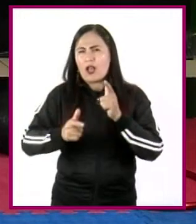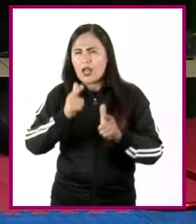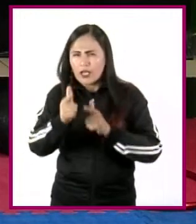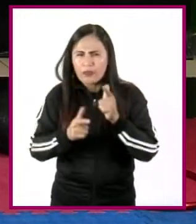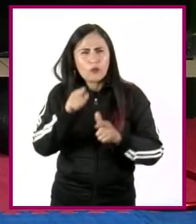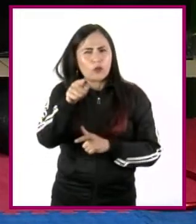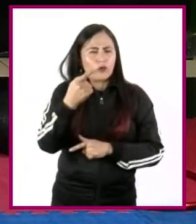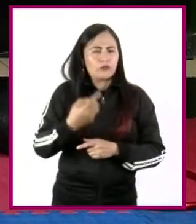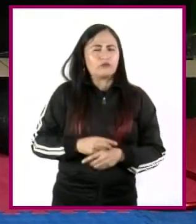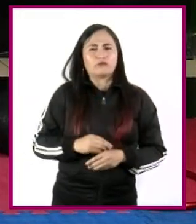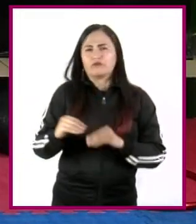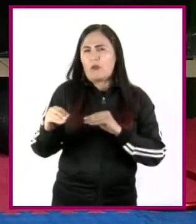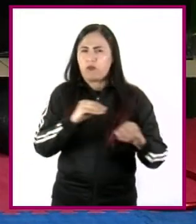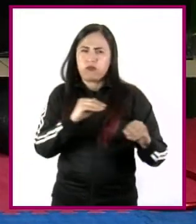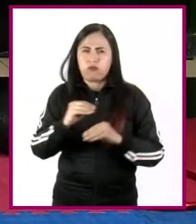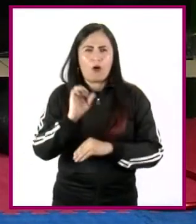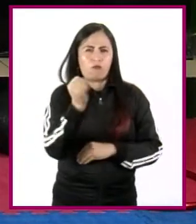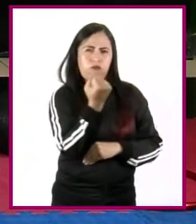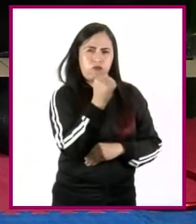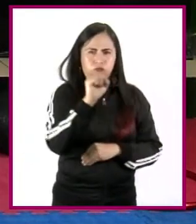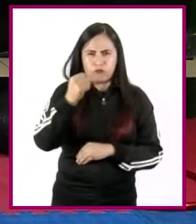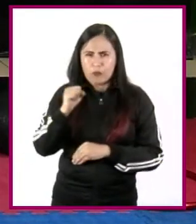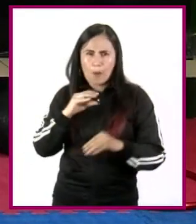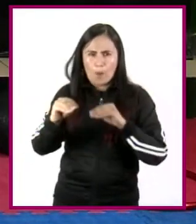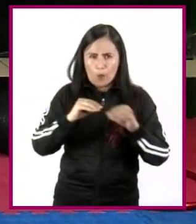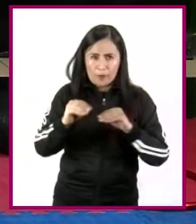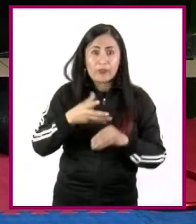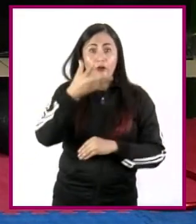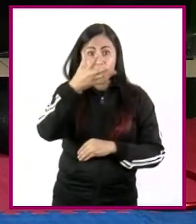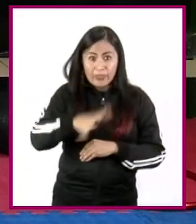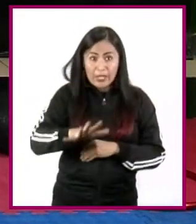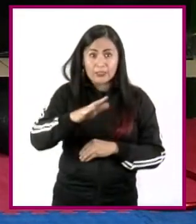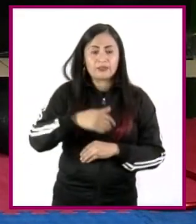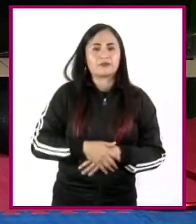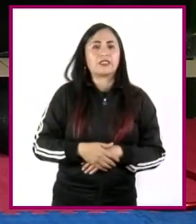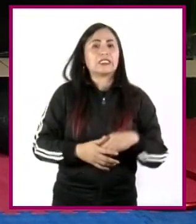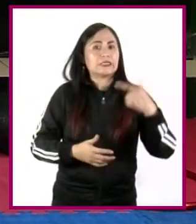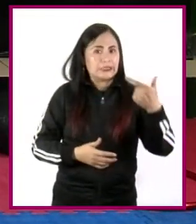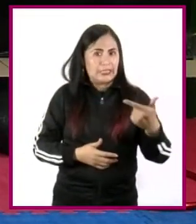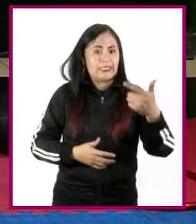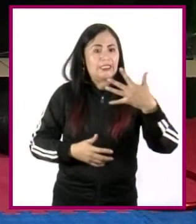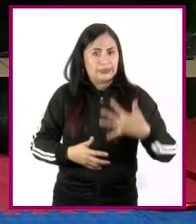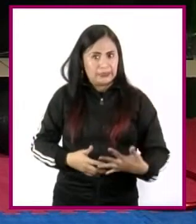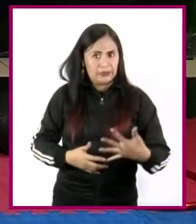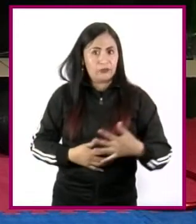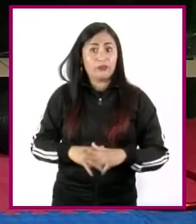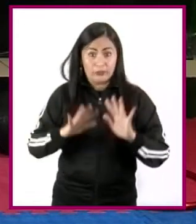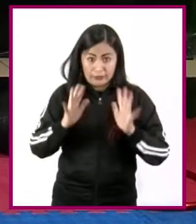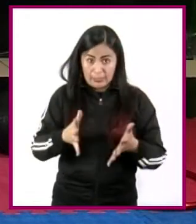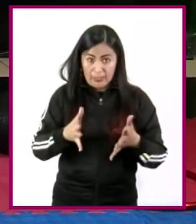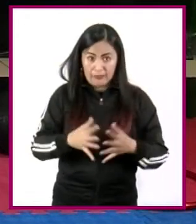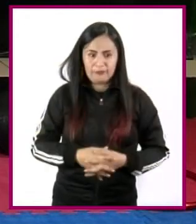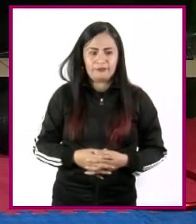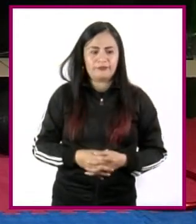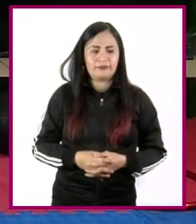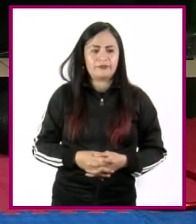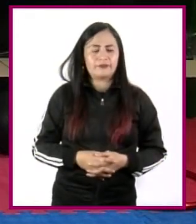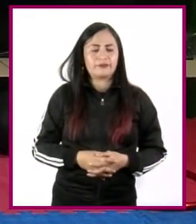movimientos, distintas rotaciones, ¿vale? 10, 7 y 5. Preparada, preparado,